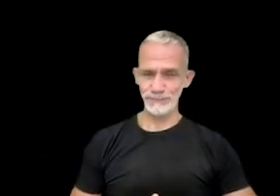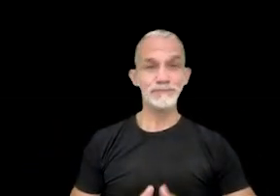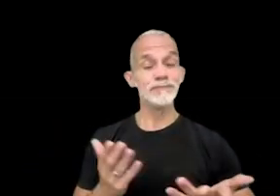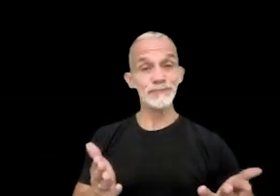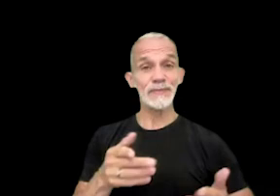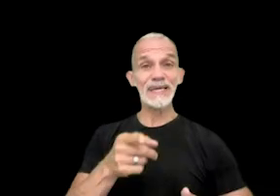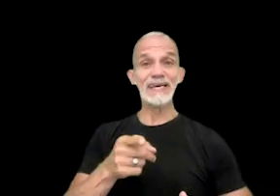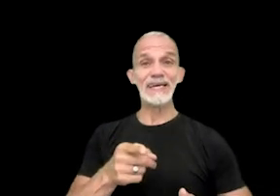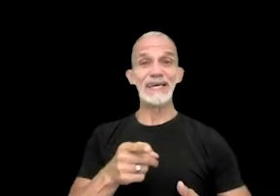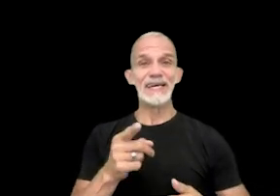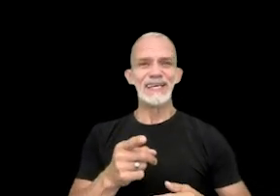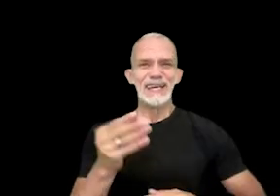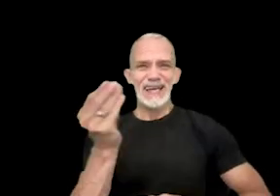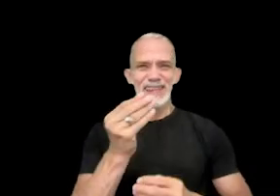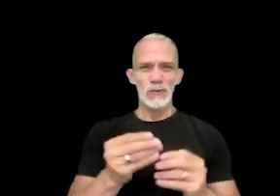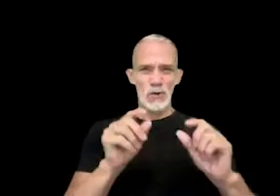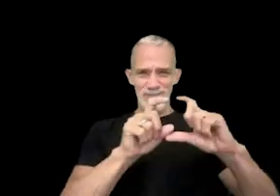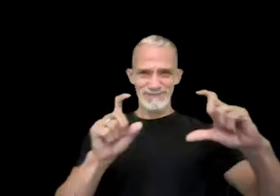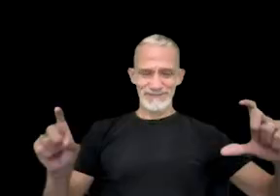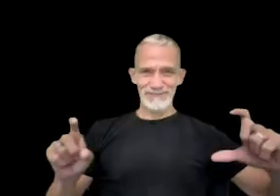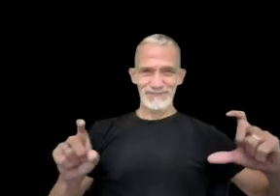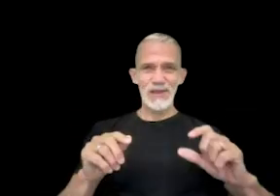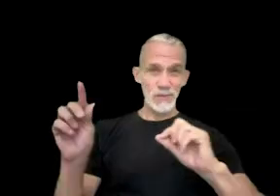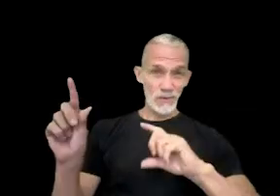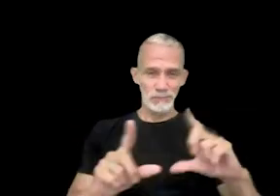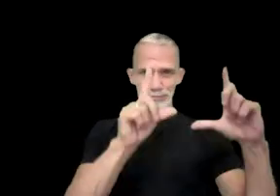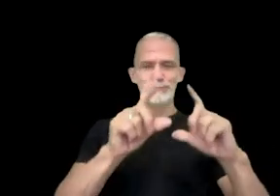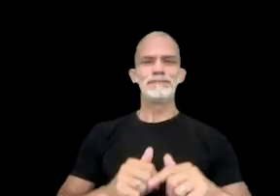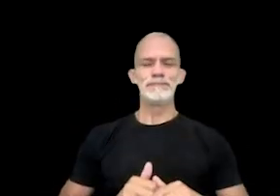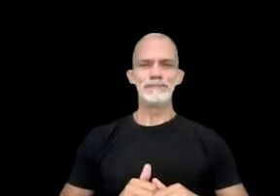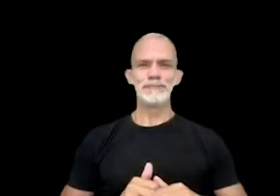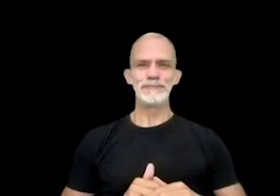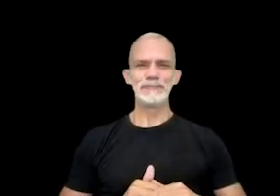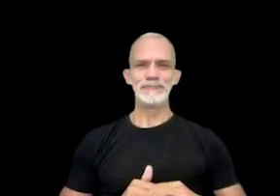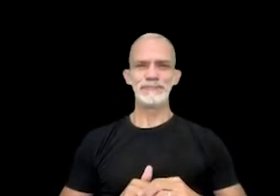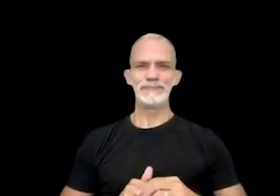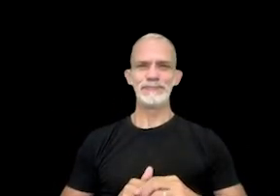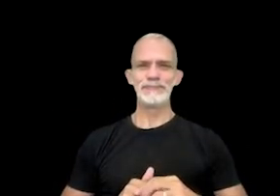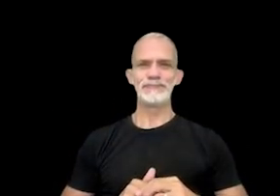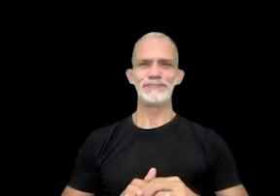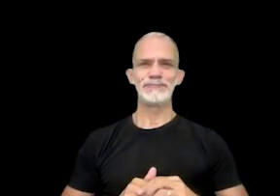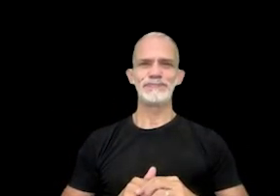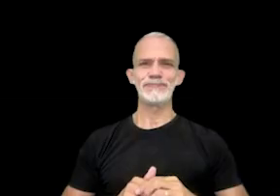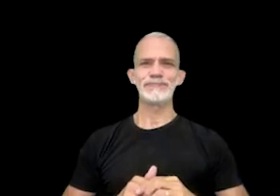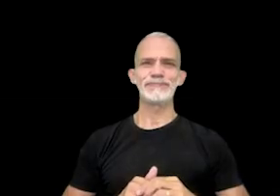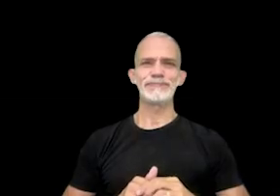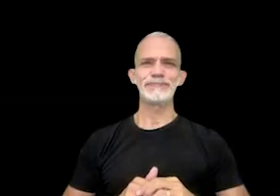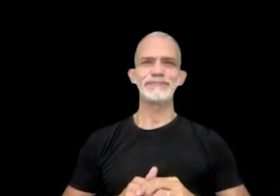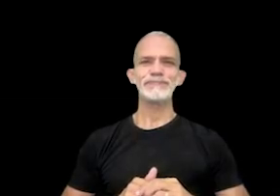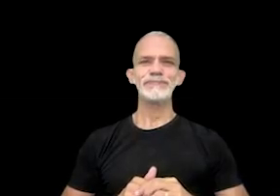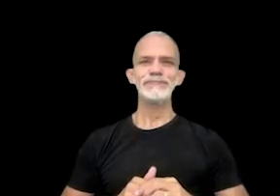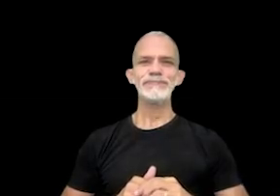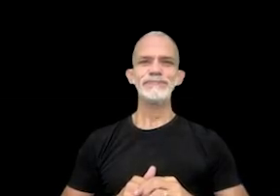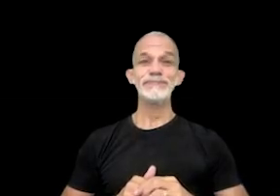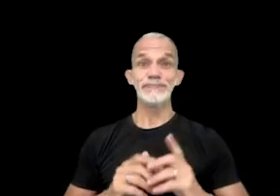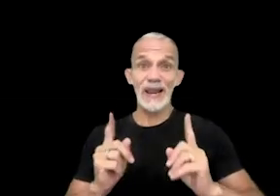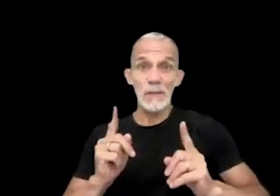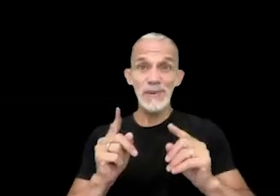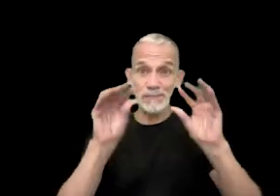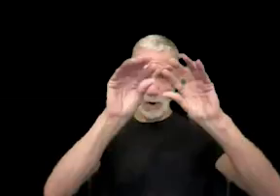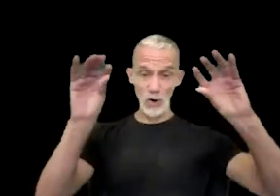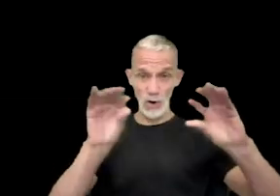sobre este gráfico, con este gráfico visto, quisiera pasar a la tercera pantalla, donde me tomé la libertad de, al mismo